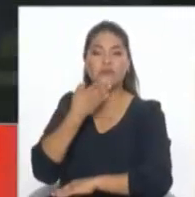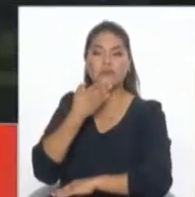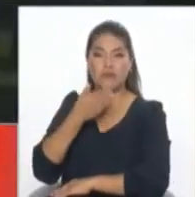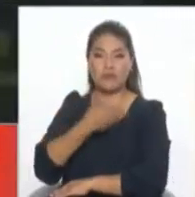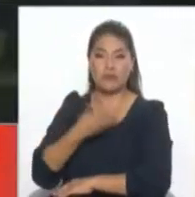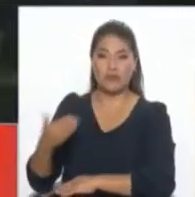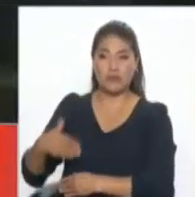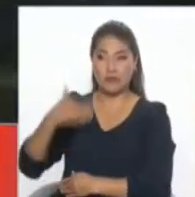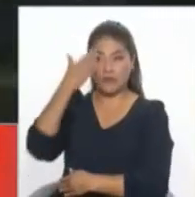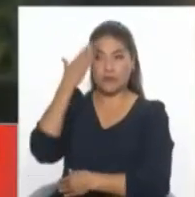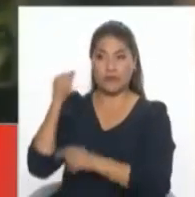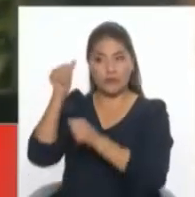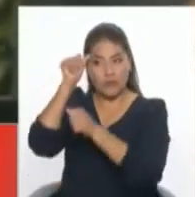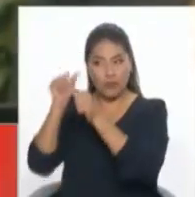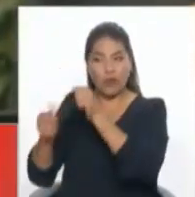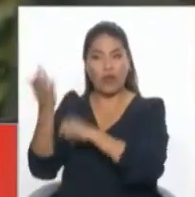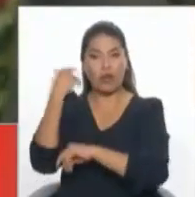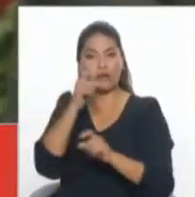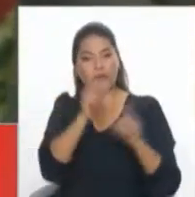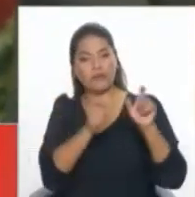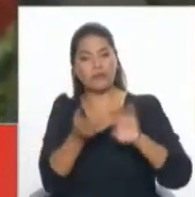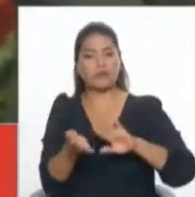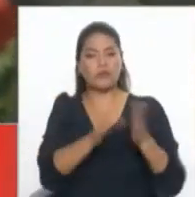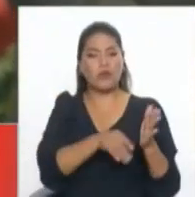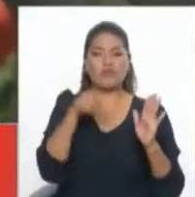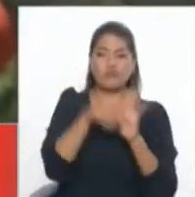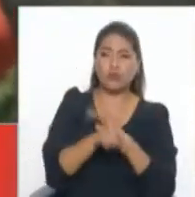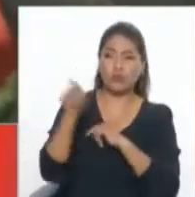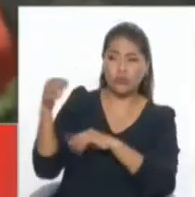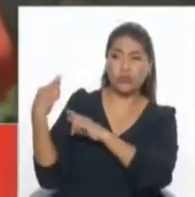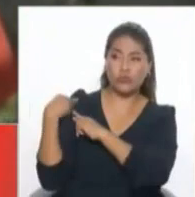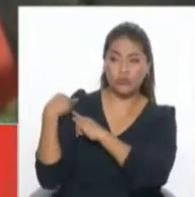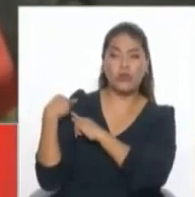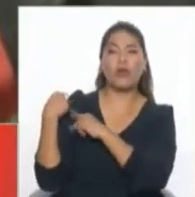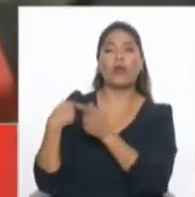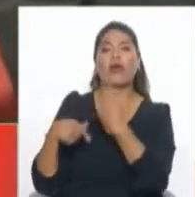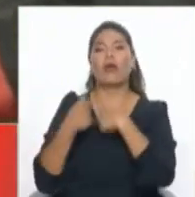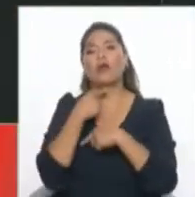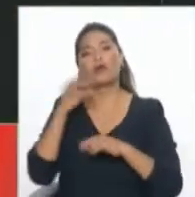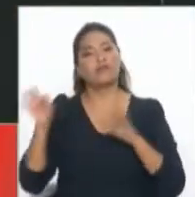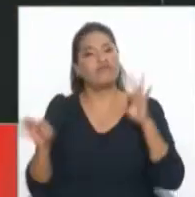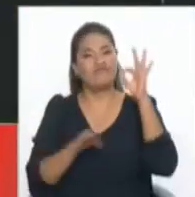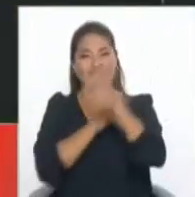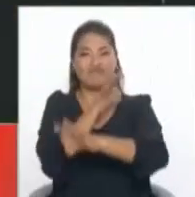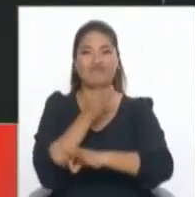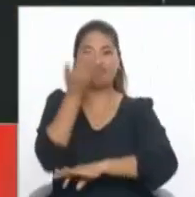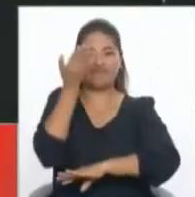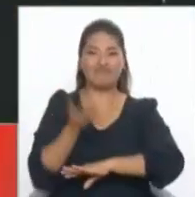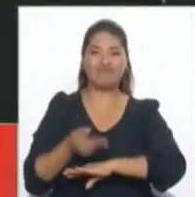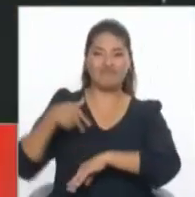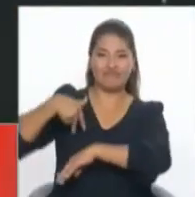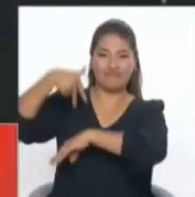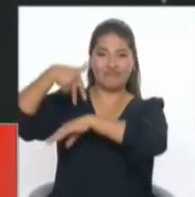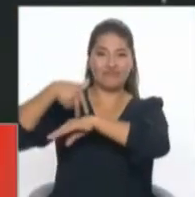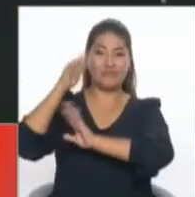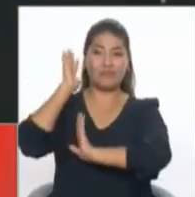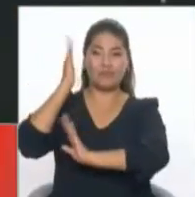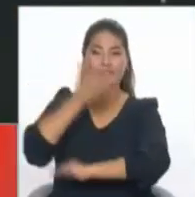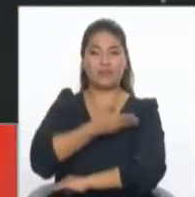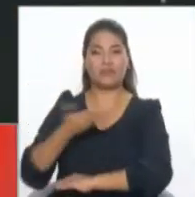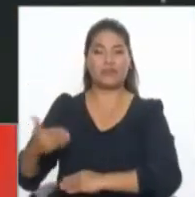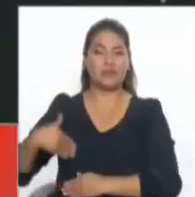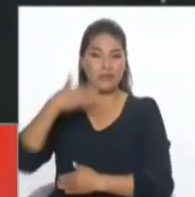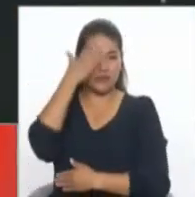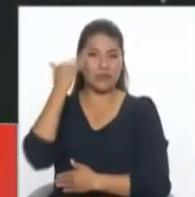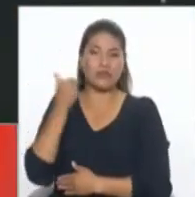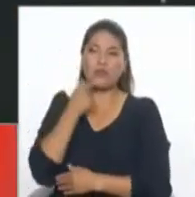presunto delito de homicidio calificado, la presidenta de la República se pronunció desde Palacio de Gobierno y calificó dicha denuncia como una